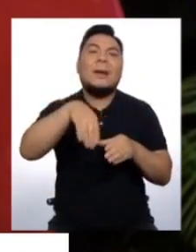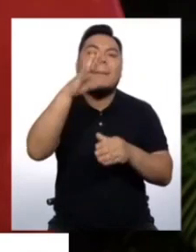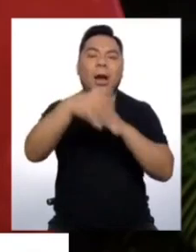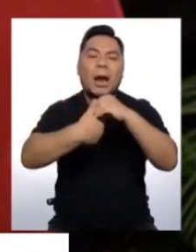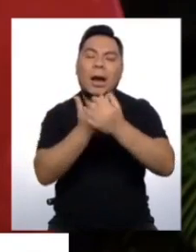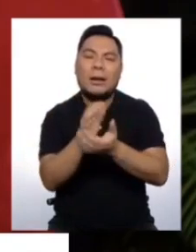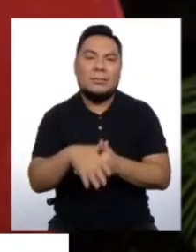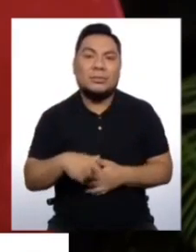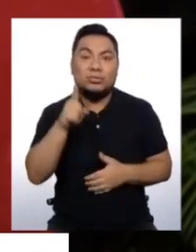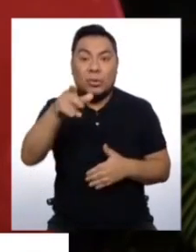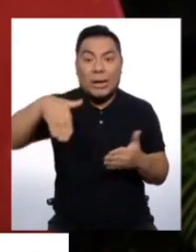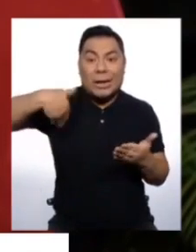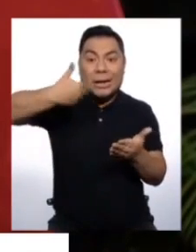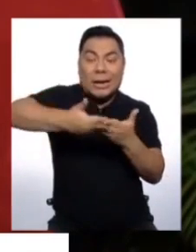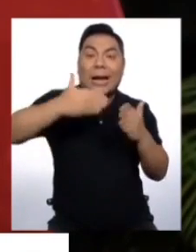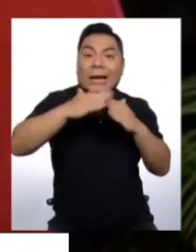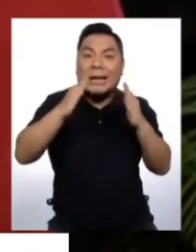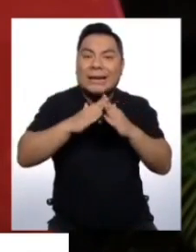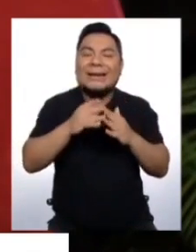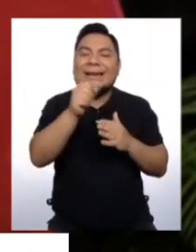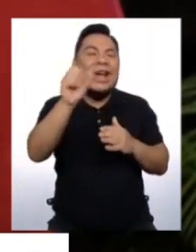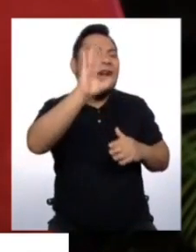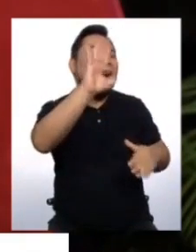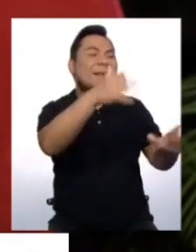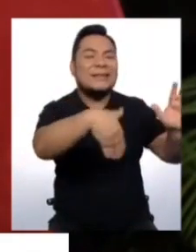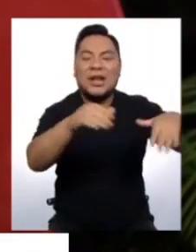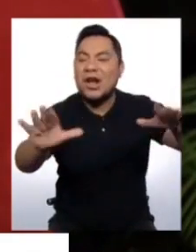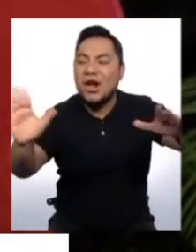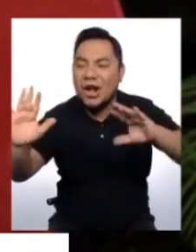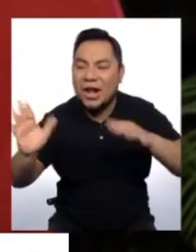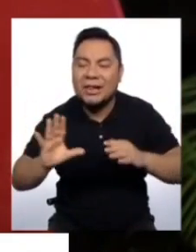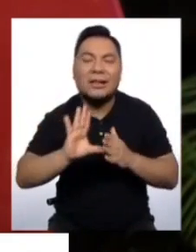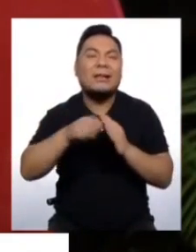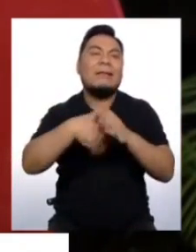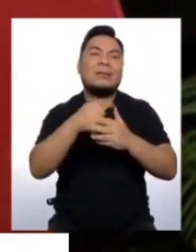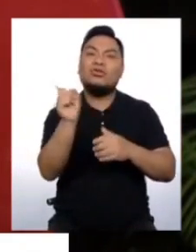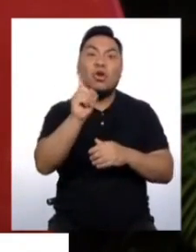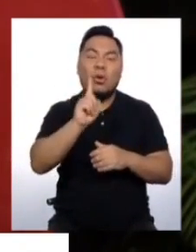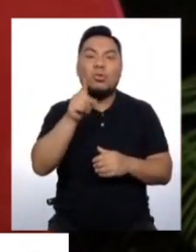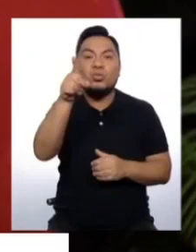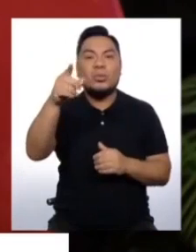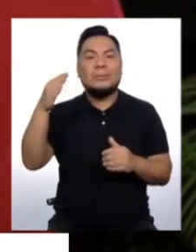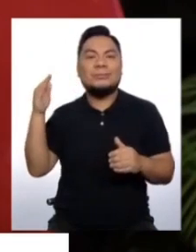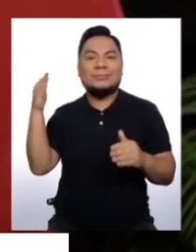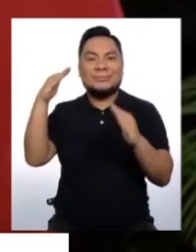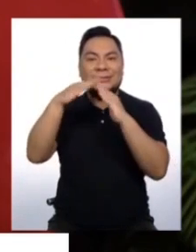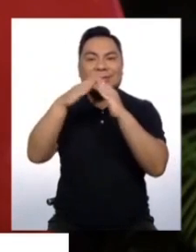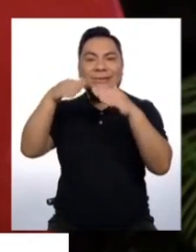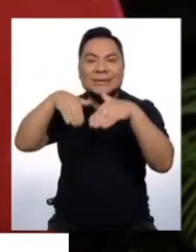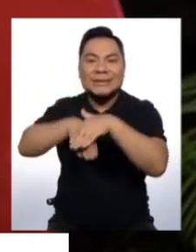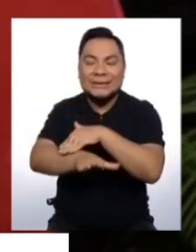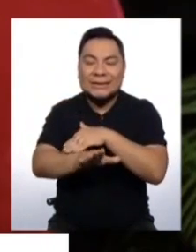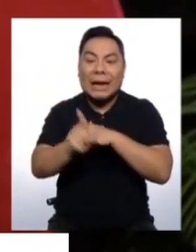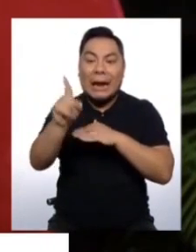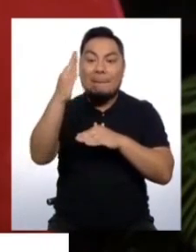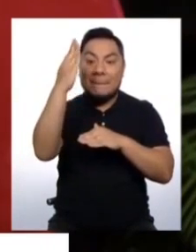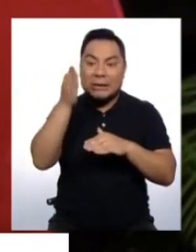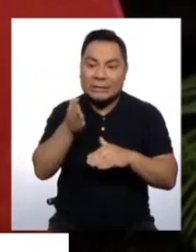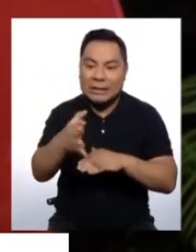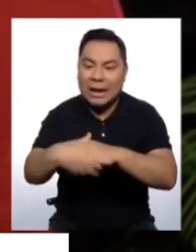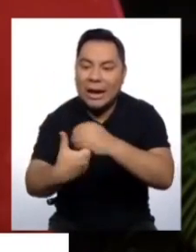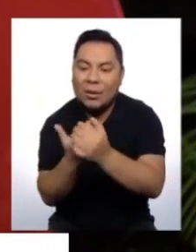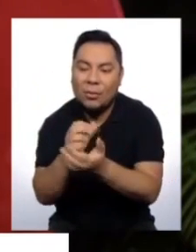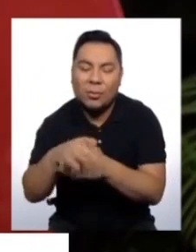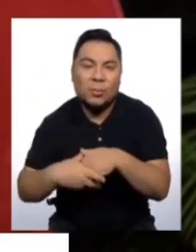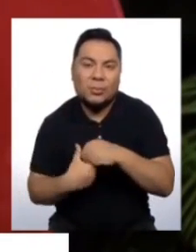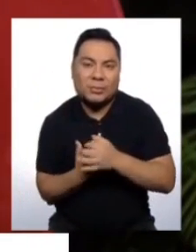jabón. Llegando, voy a la cocina, agua y jabón. Un baldecito a la entrada, en el patio, agua y